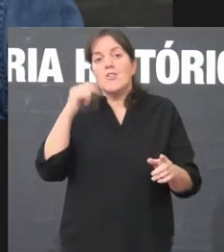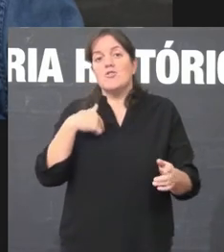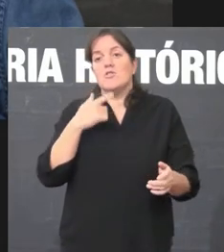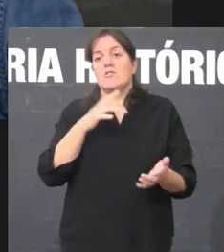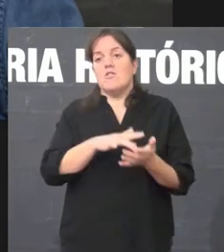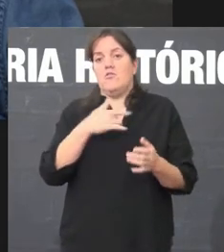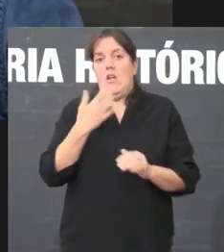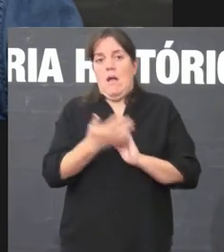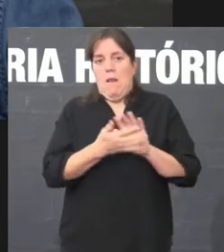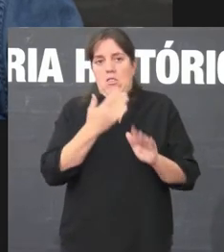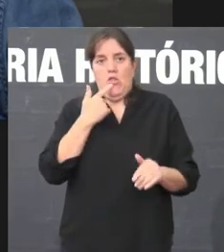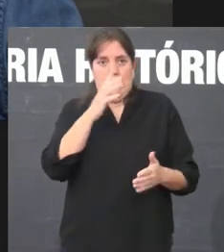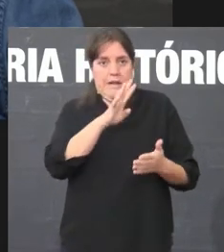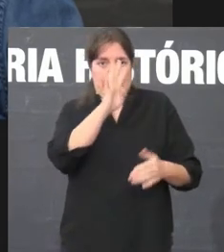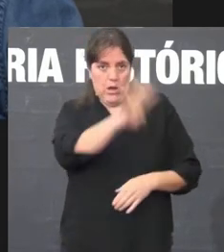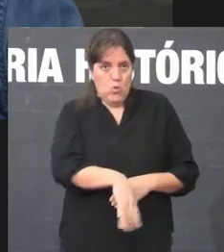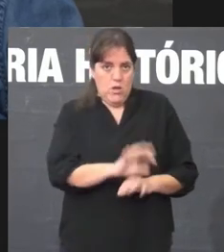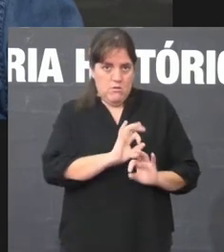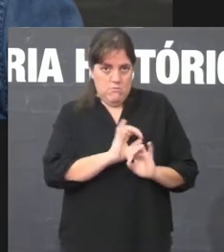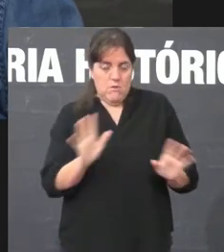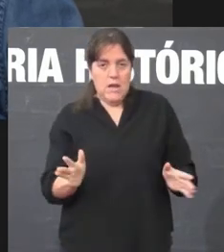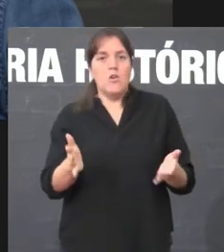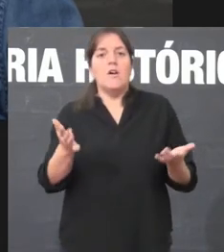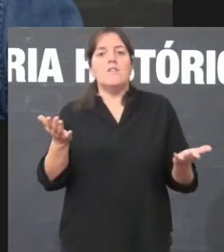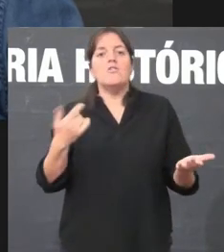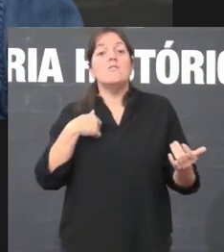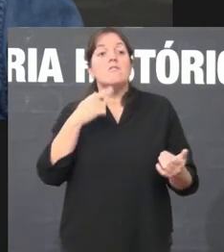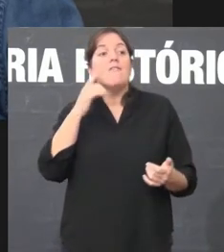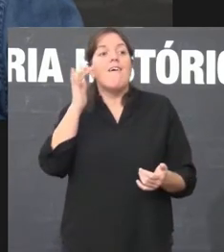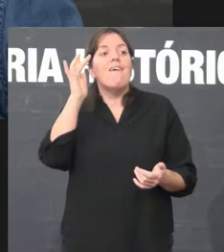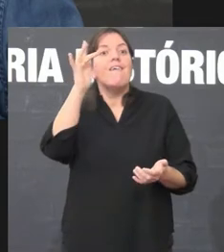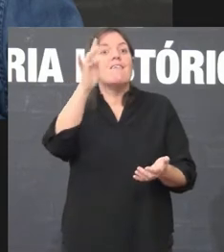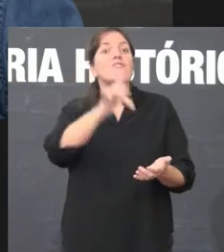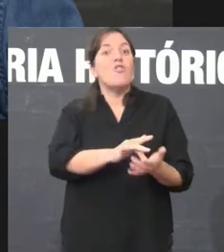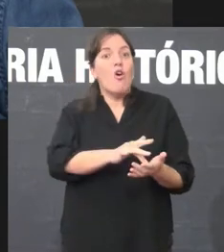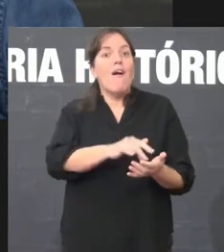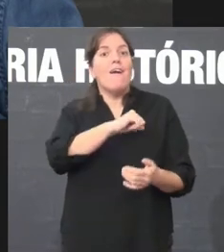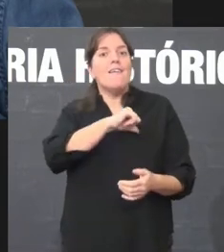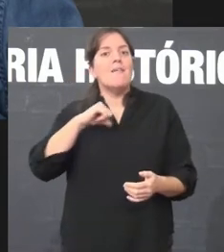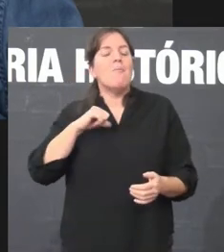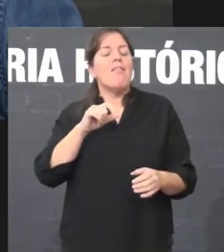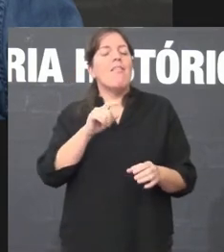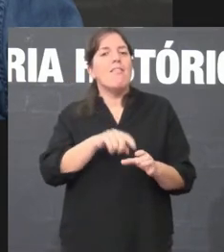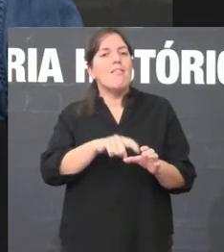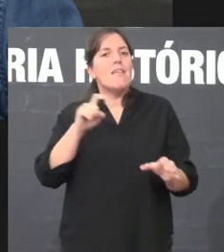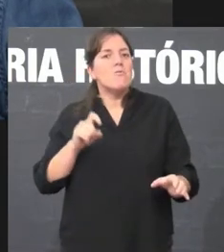de Cataluña evidentemente, se podría llegar a ello, y que aparte